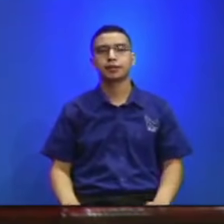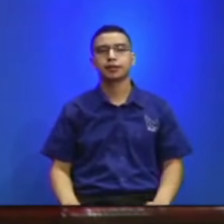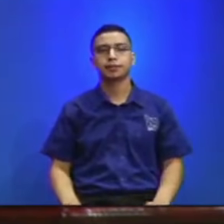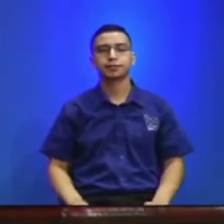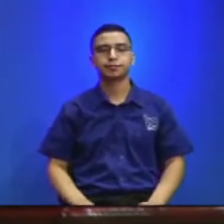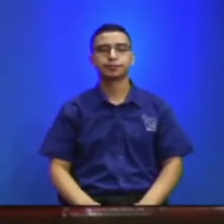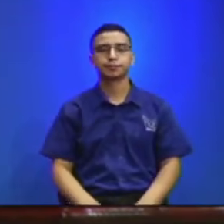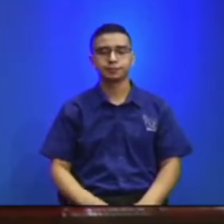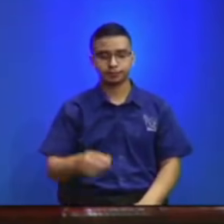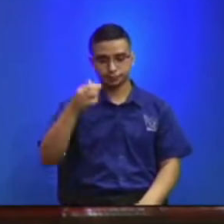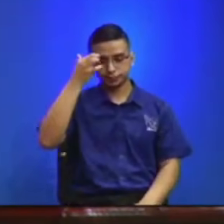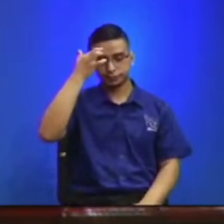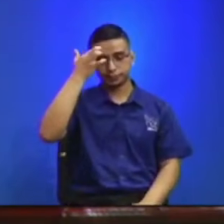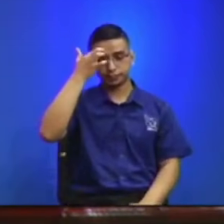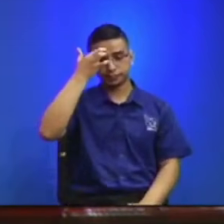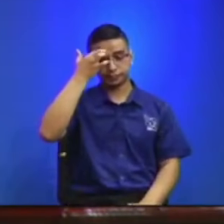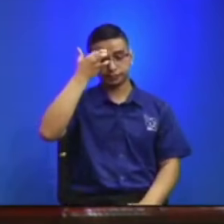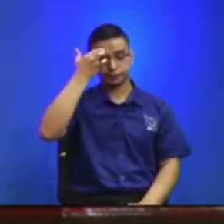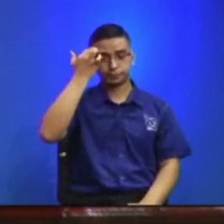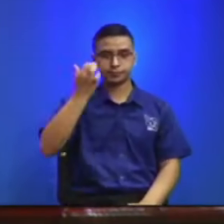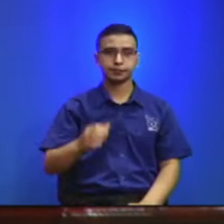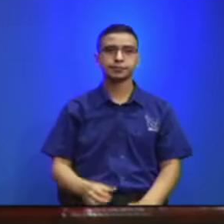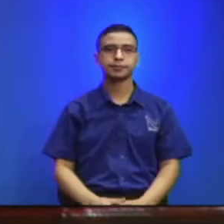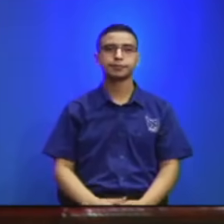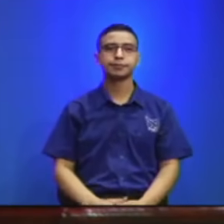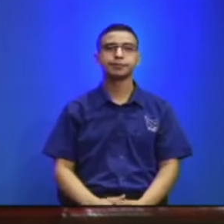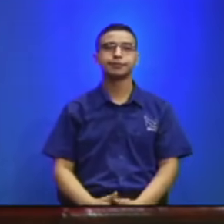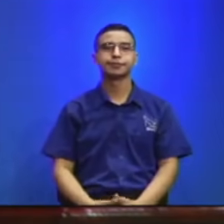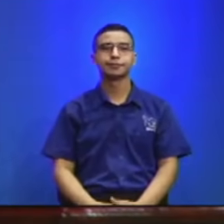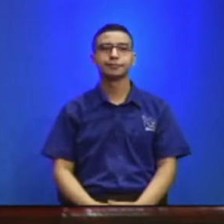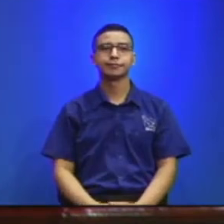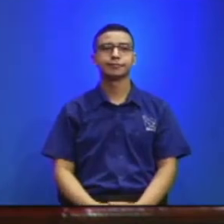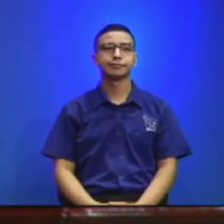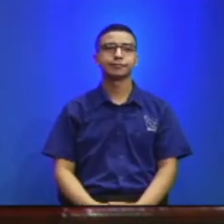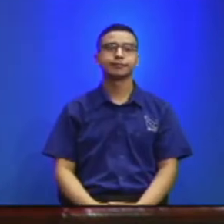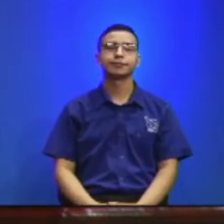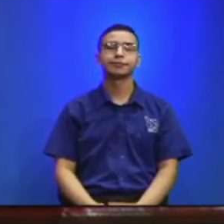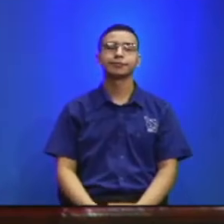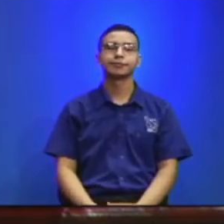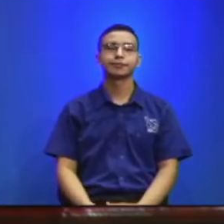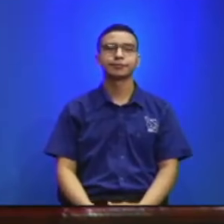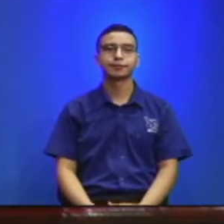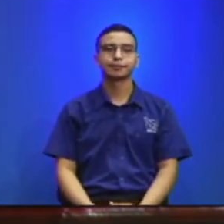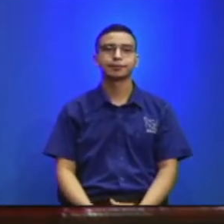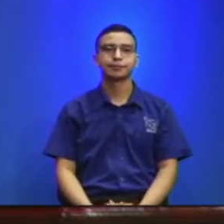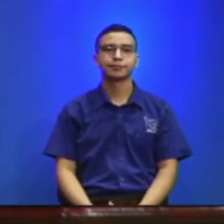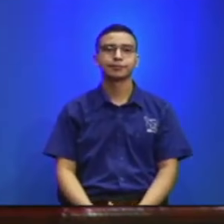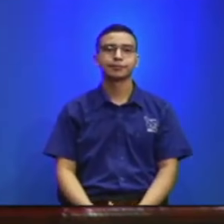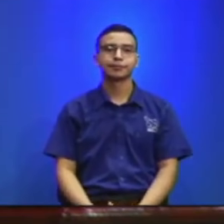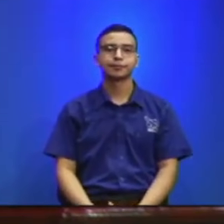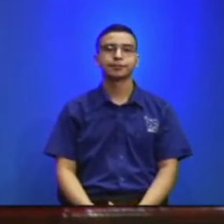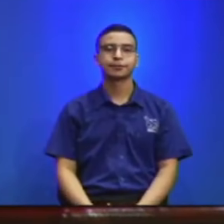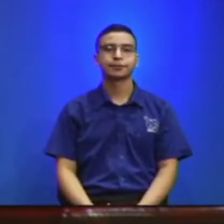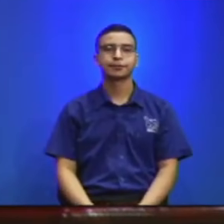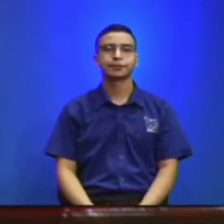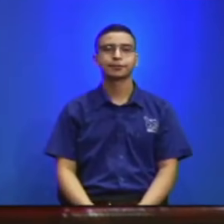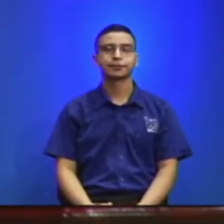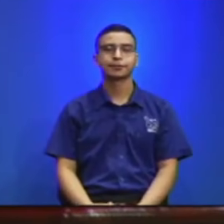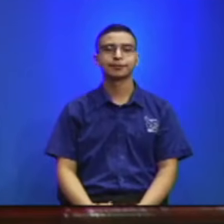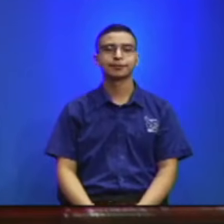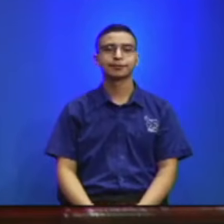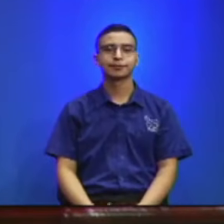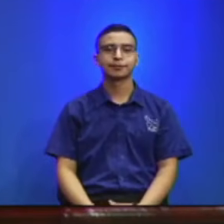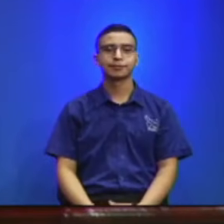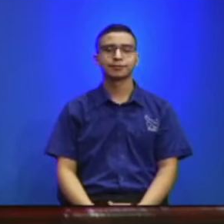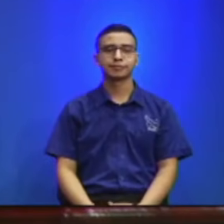líos padre santo ayudanos señor bueno entonces bueno ya terminé este